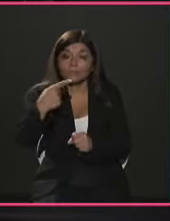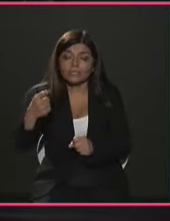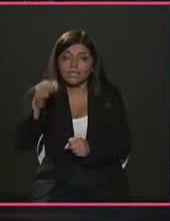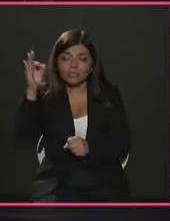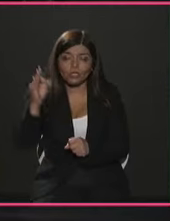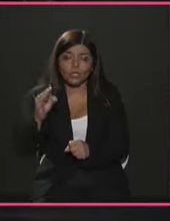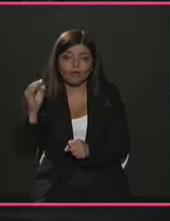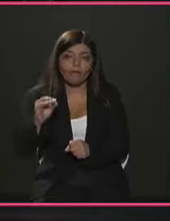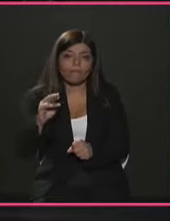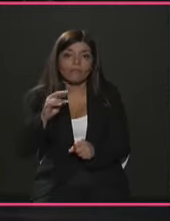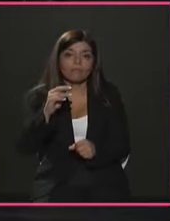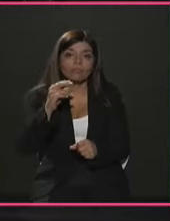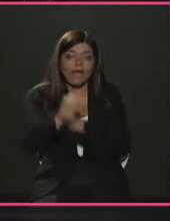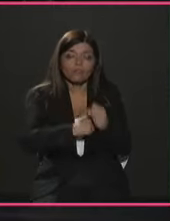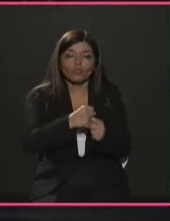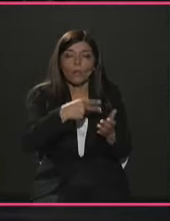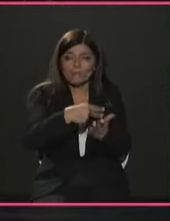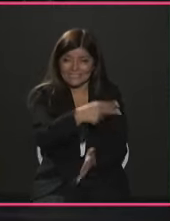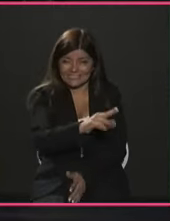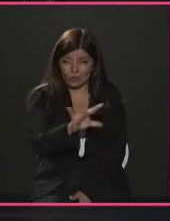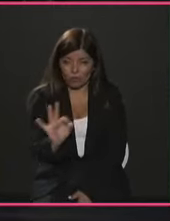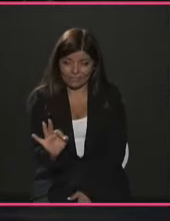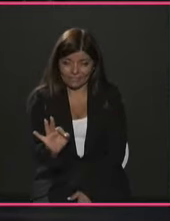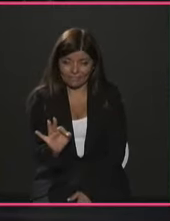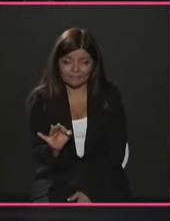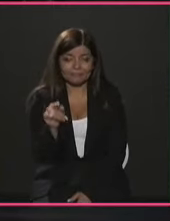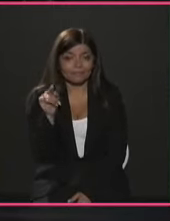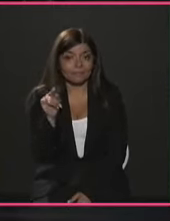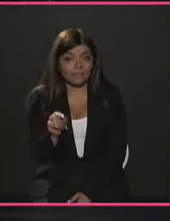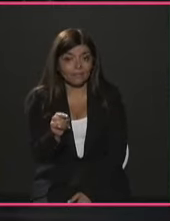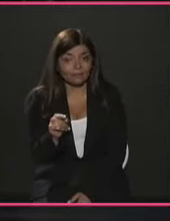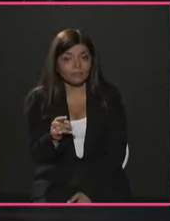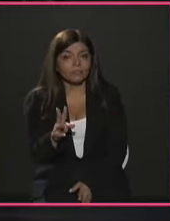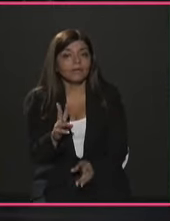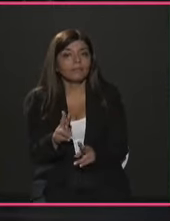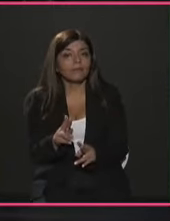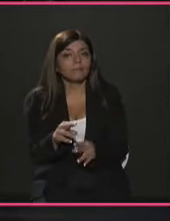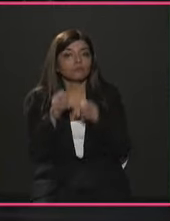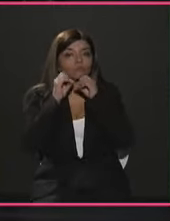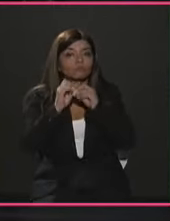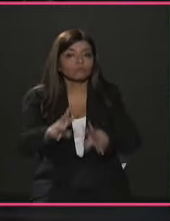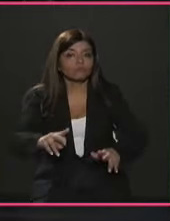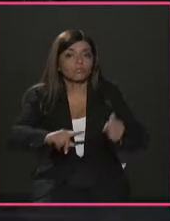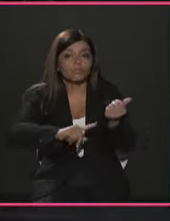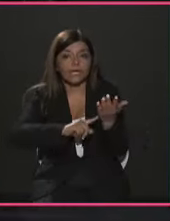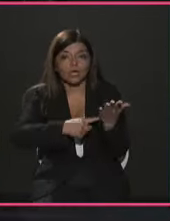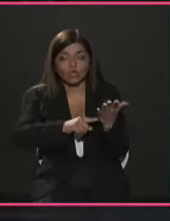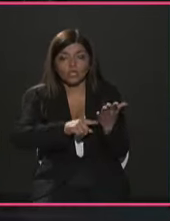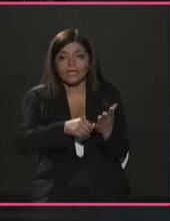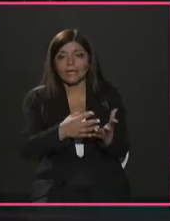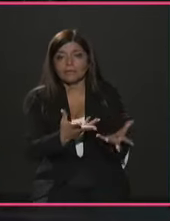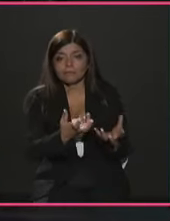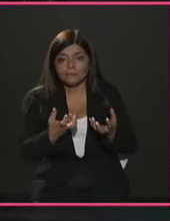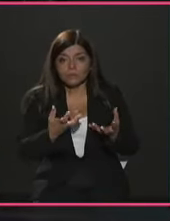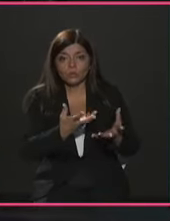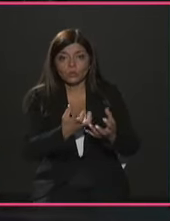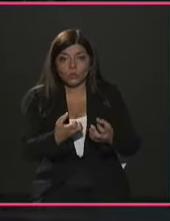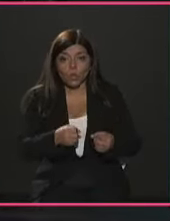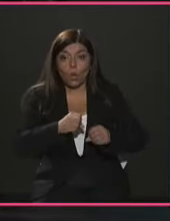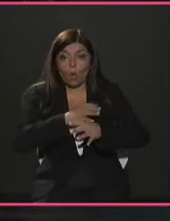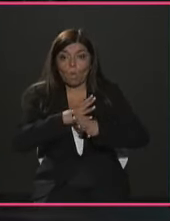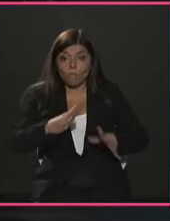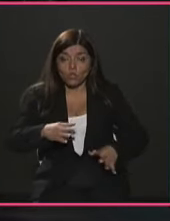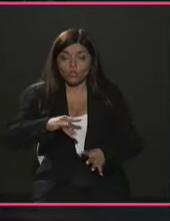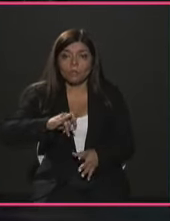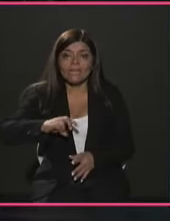renovable lo que estamos haciendo es que estamos desplegando tecnologías que consumen muchos minerales y eso cierto en chile y en el resto